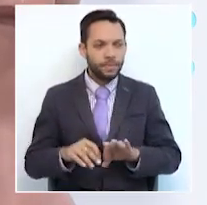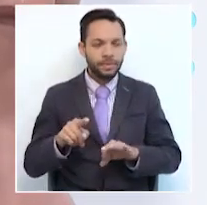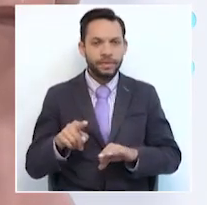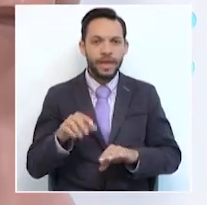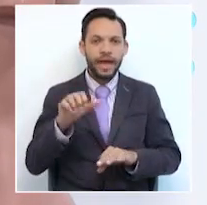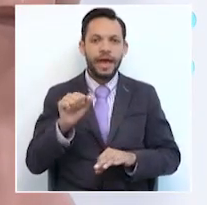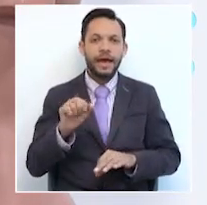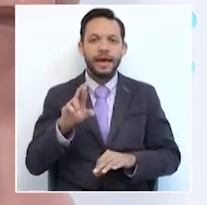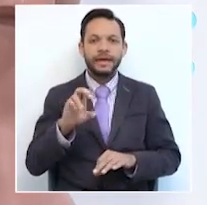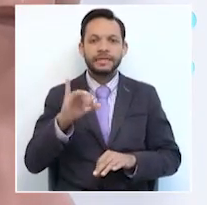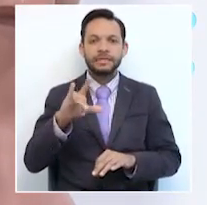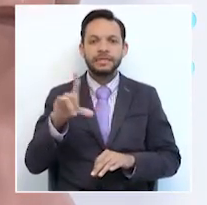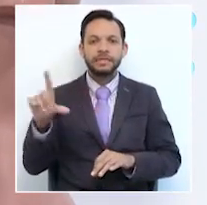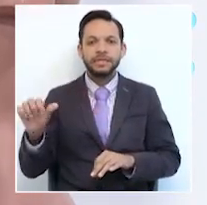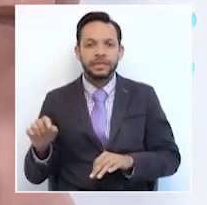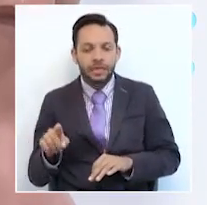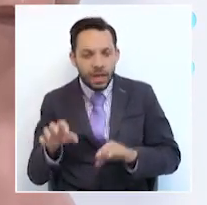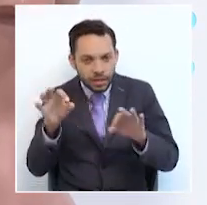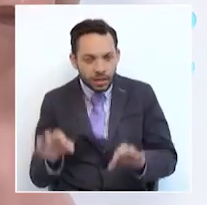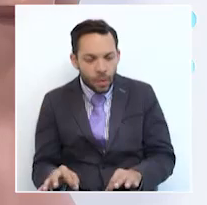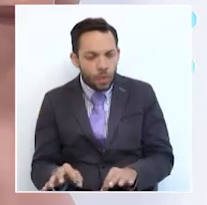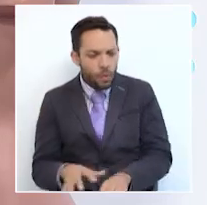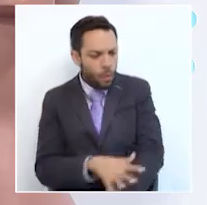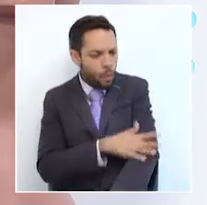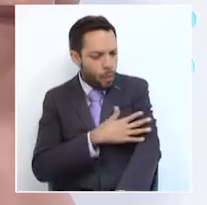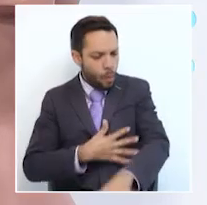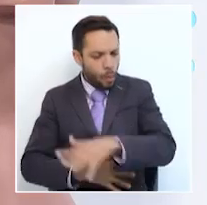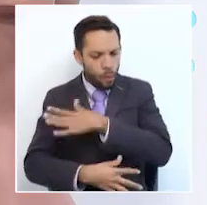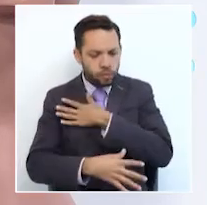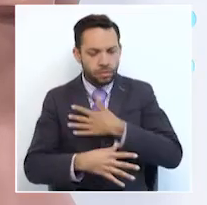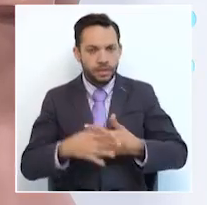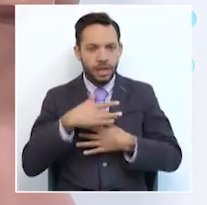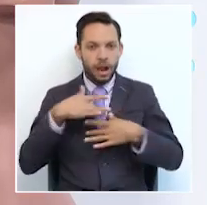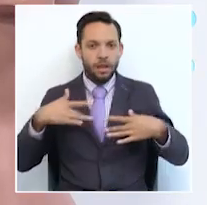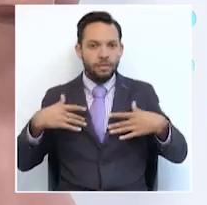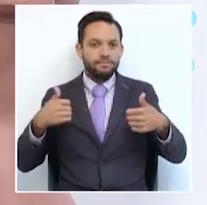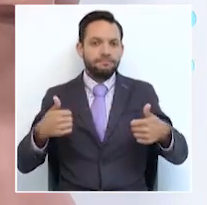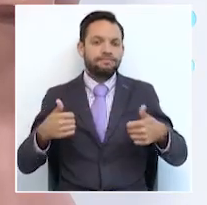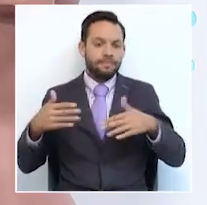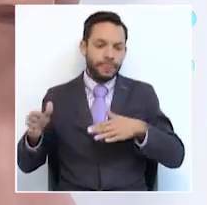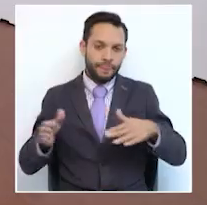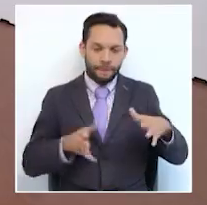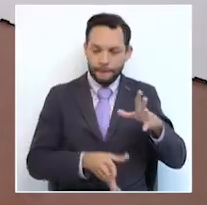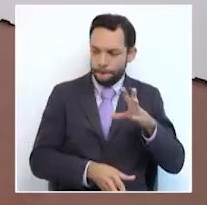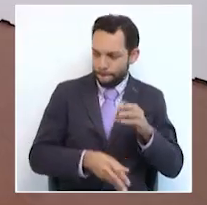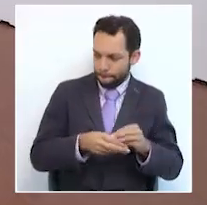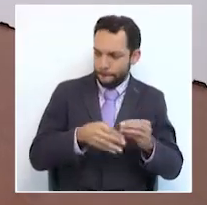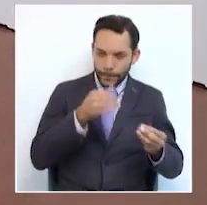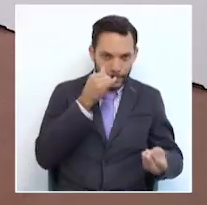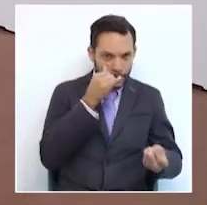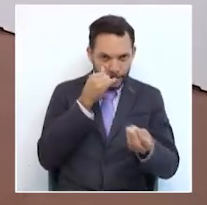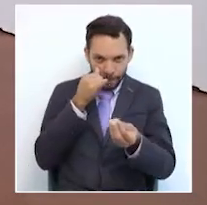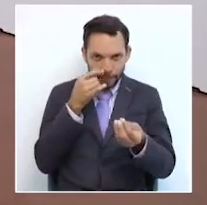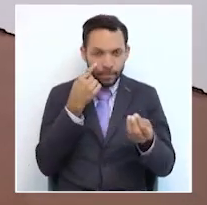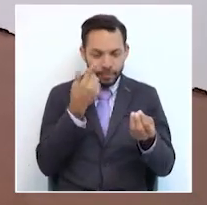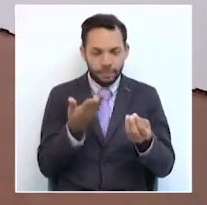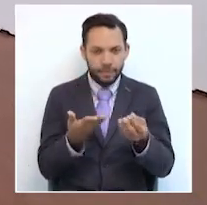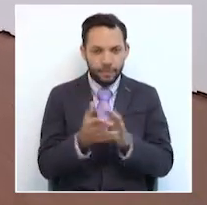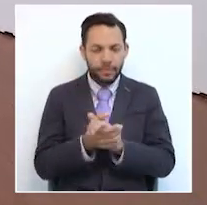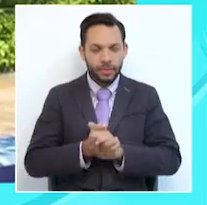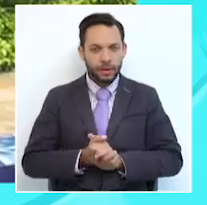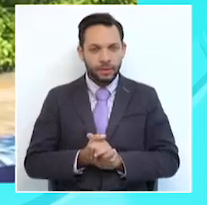en el cuerpo humano o geo terapia van a quedar sorprendidos vamos a ver este vídeo entonces sobre geotermia